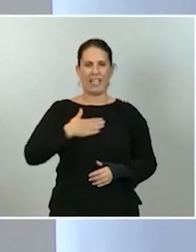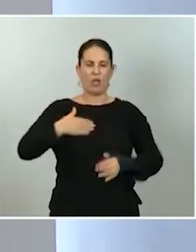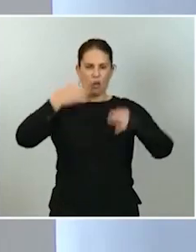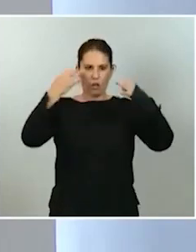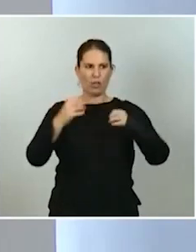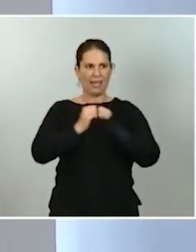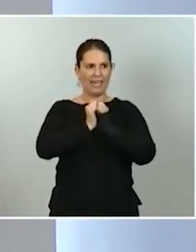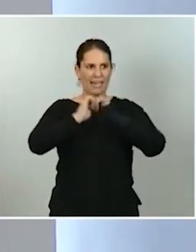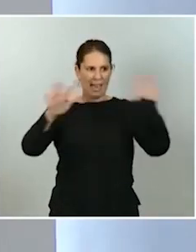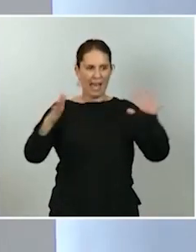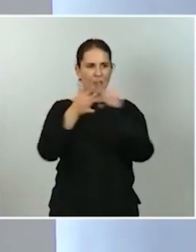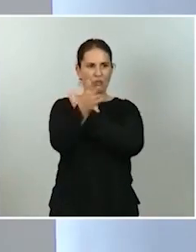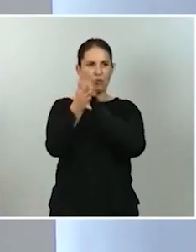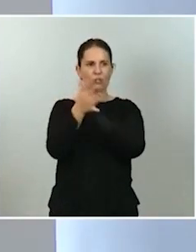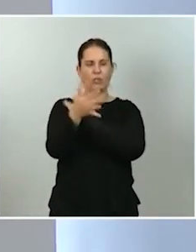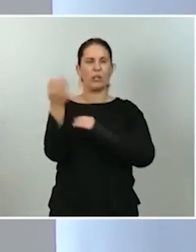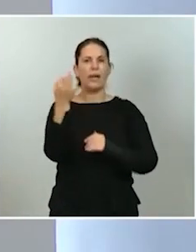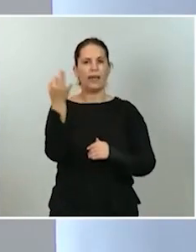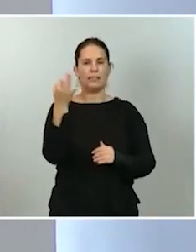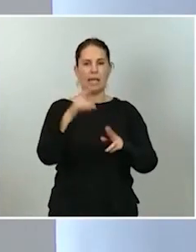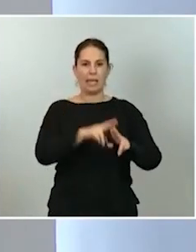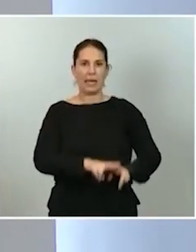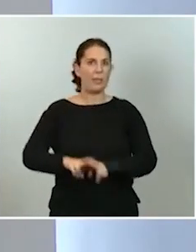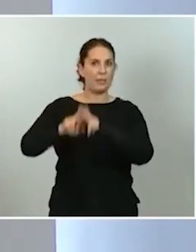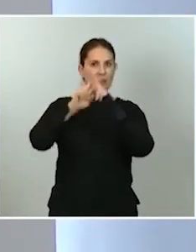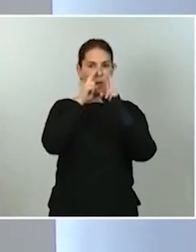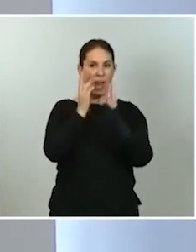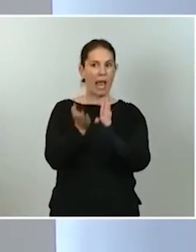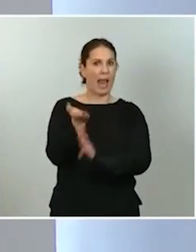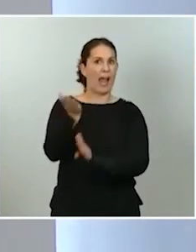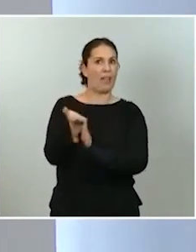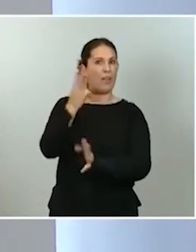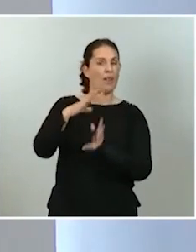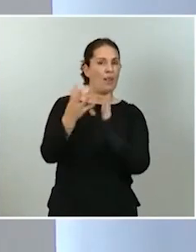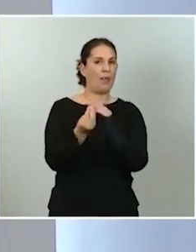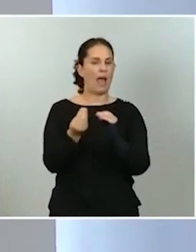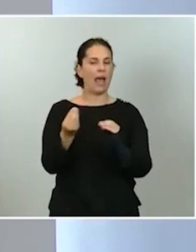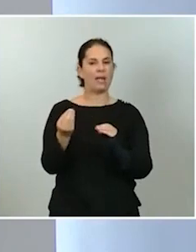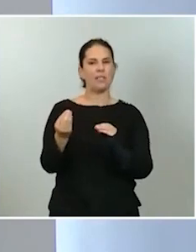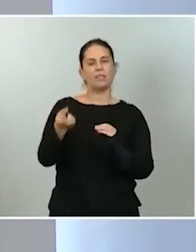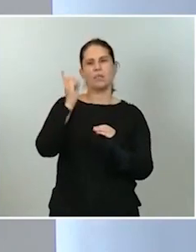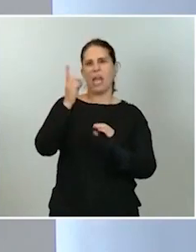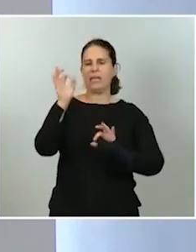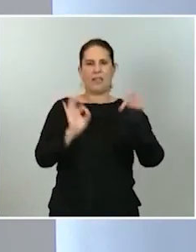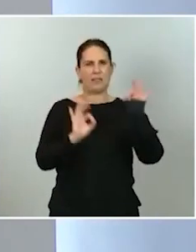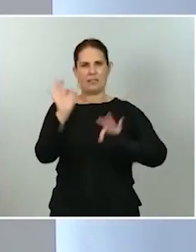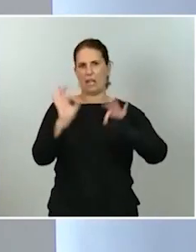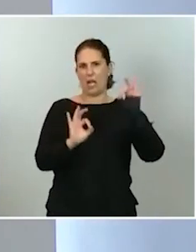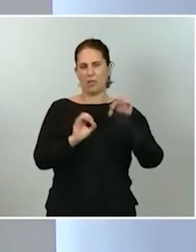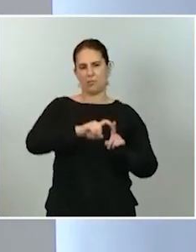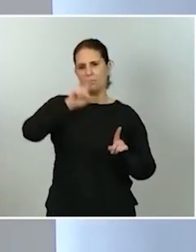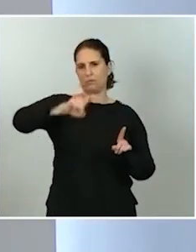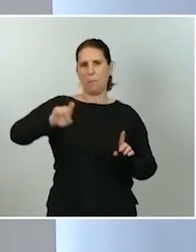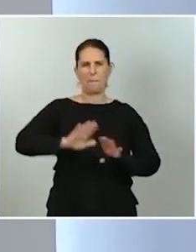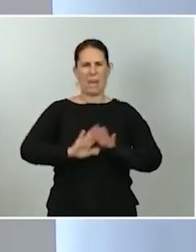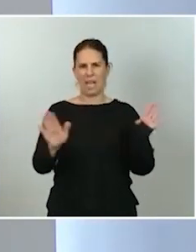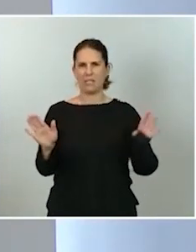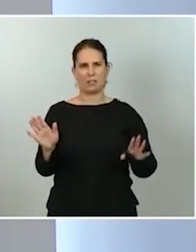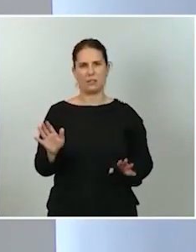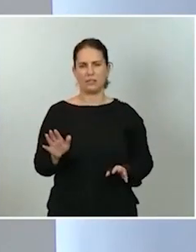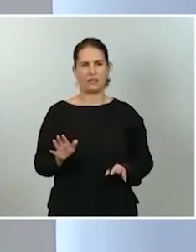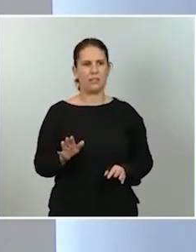eso sin contar los ERTEs que se puedan convertir en ERES. Deuda pública al 118% y techo de gasto al 54%.